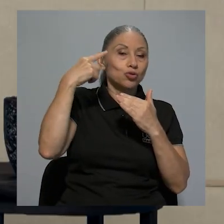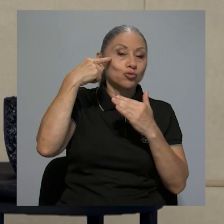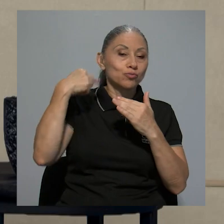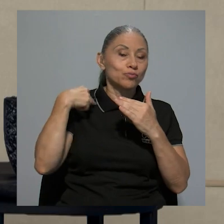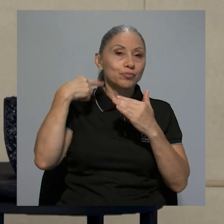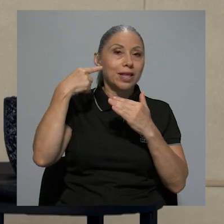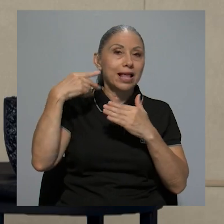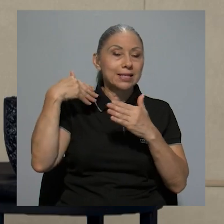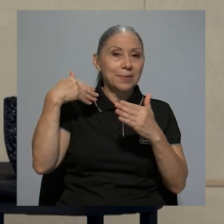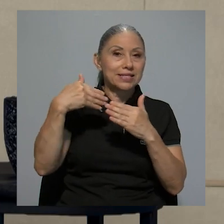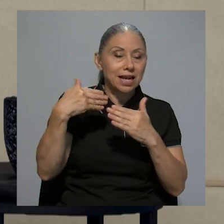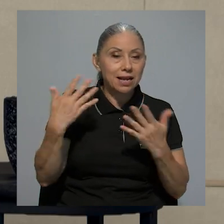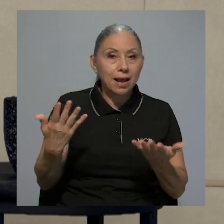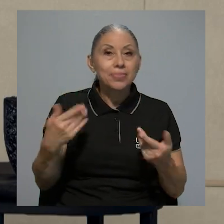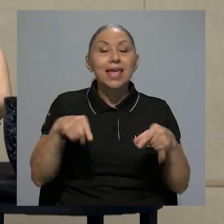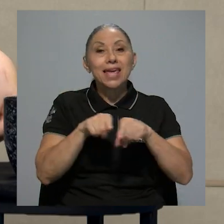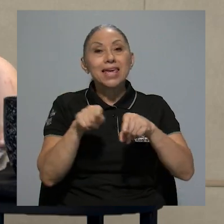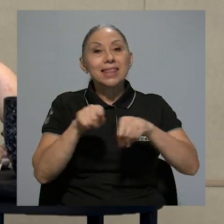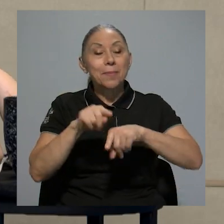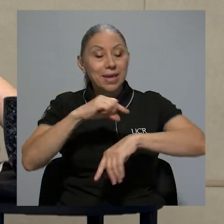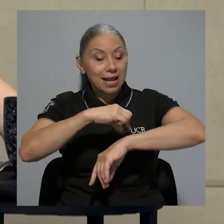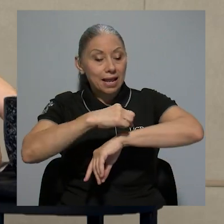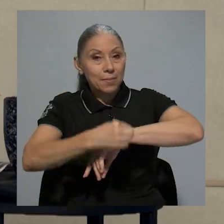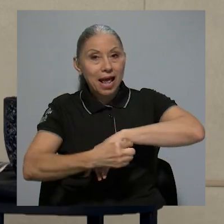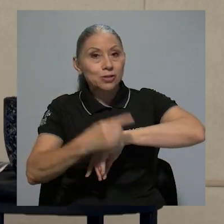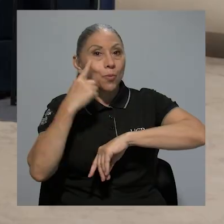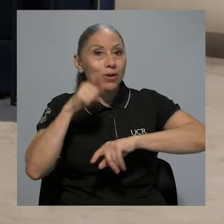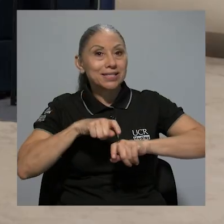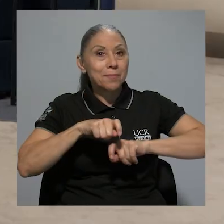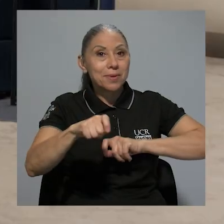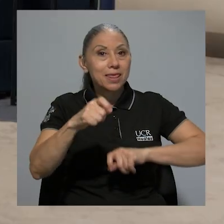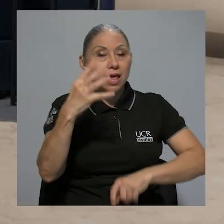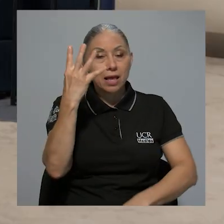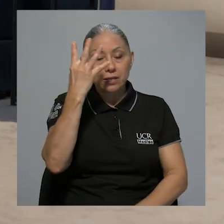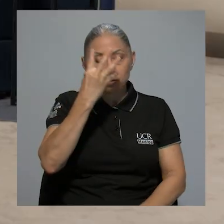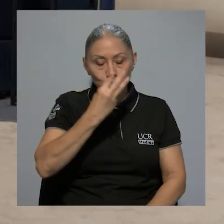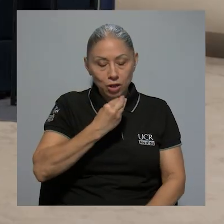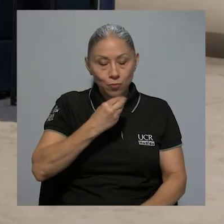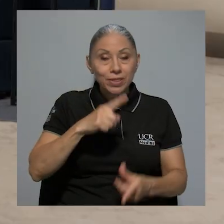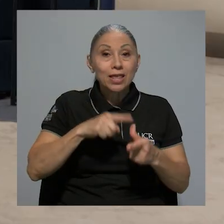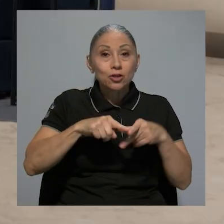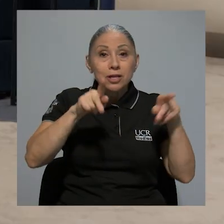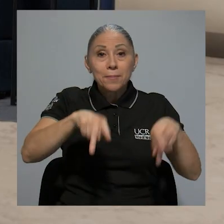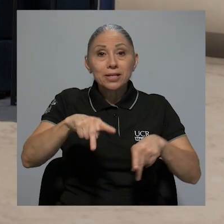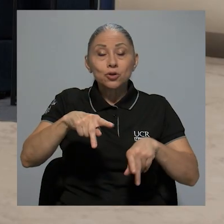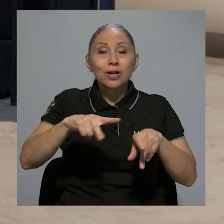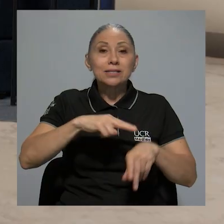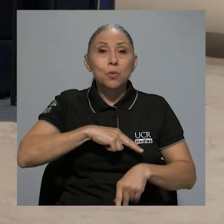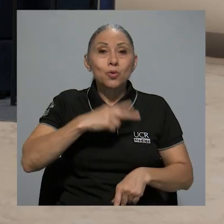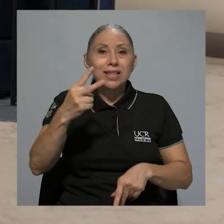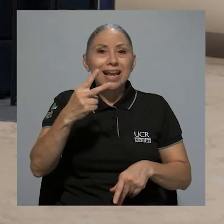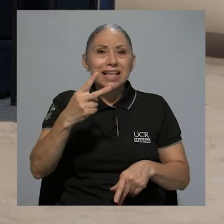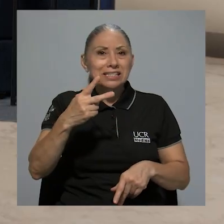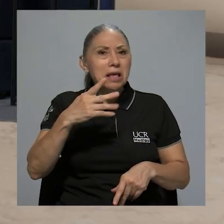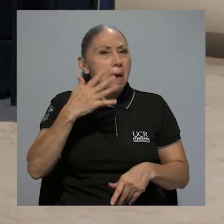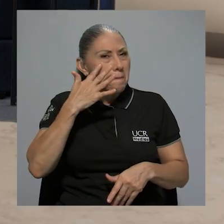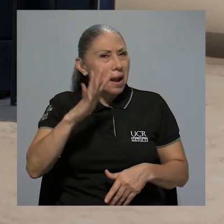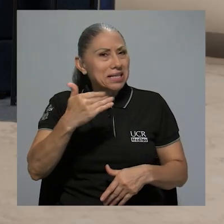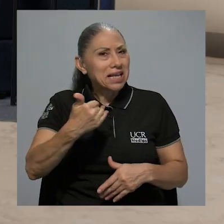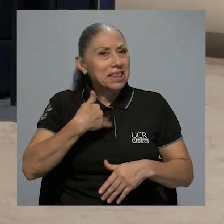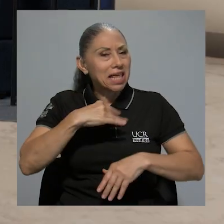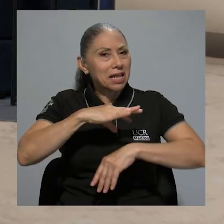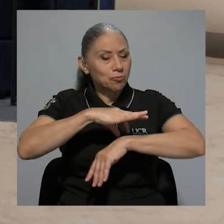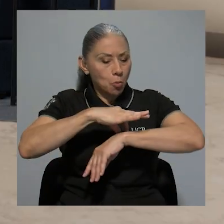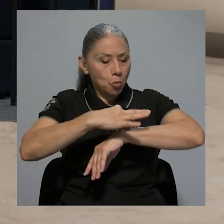Y también en el brazo porque se mide el sueño. Entonces las personas voluntarias andan con algo que parece un